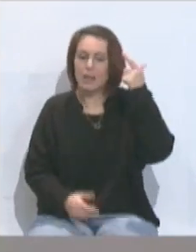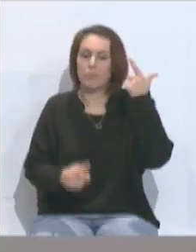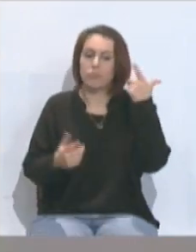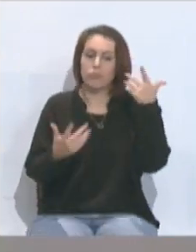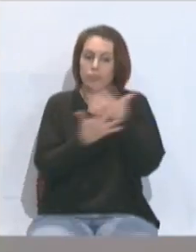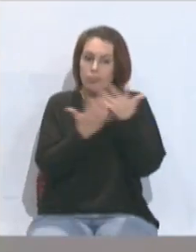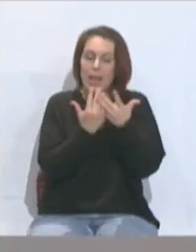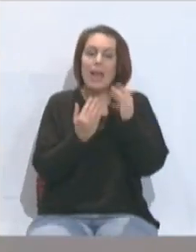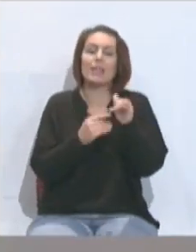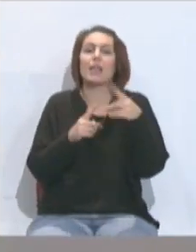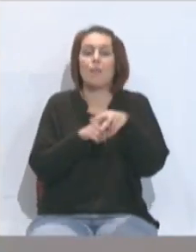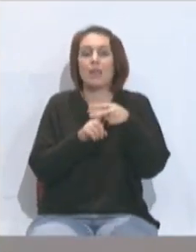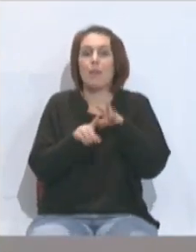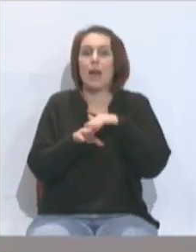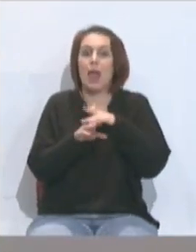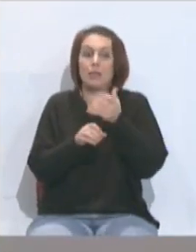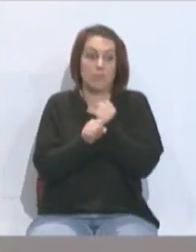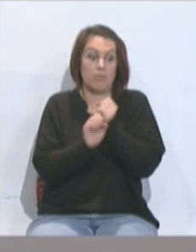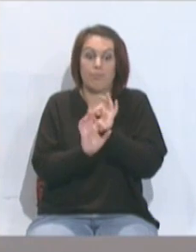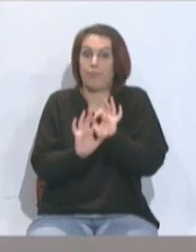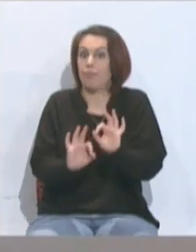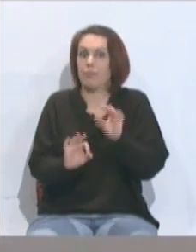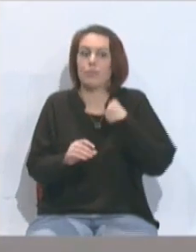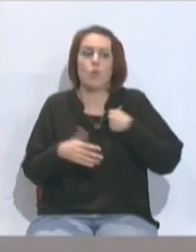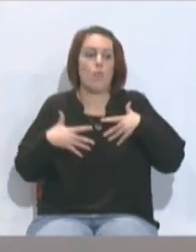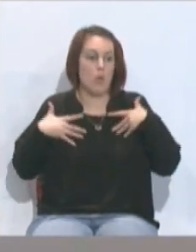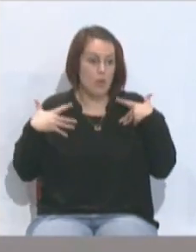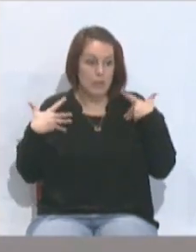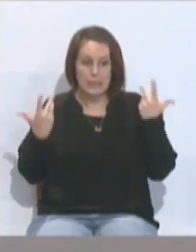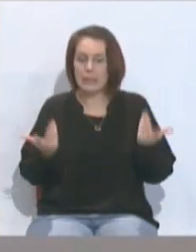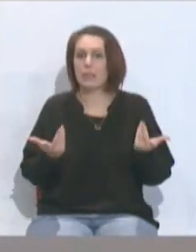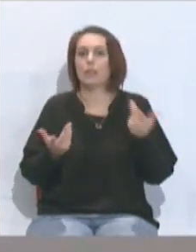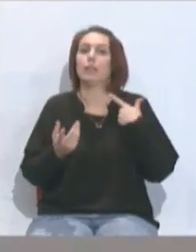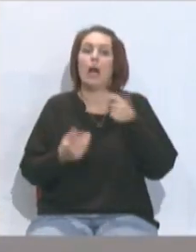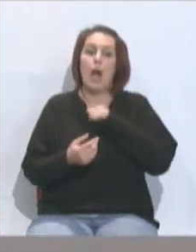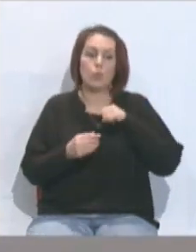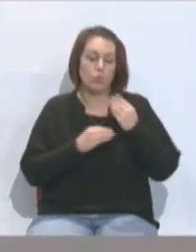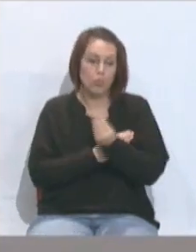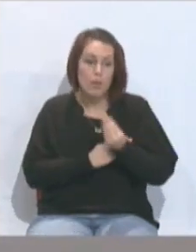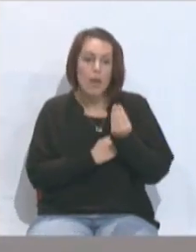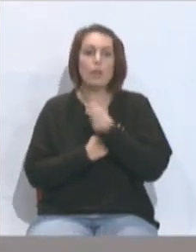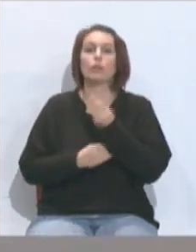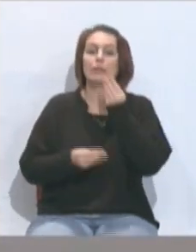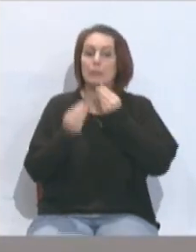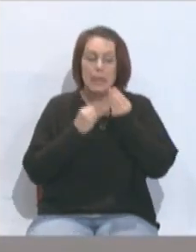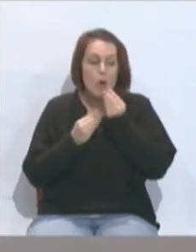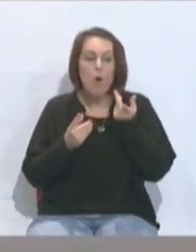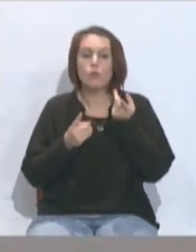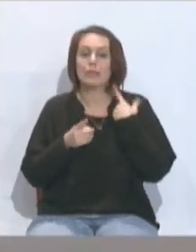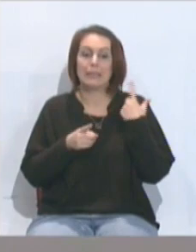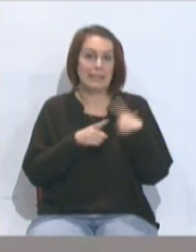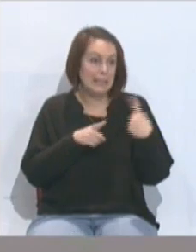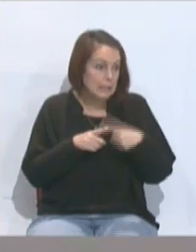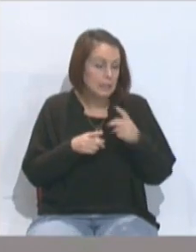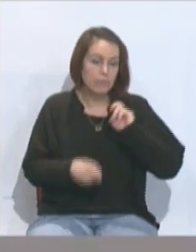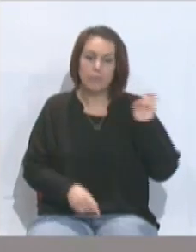pues herramientas que trabajen eso precisamente, pues las emociones, los autocuidados, la alimentación, la